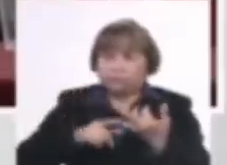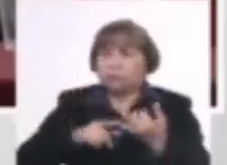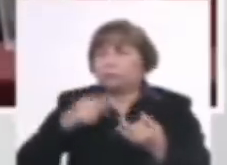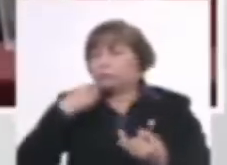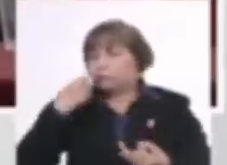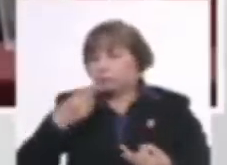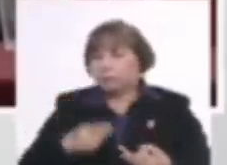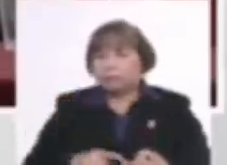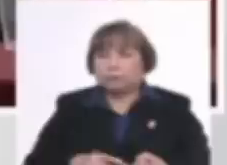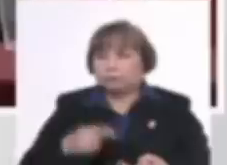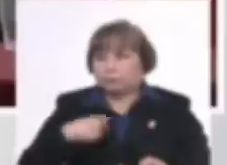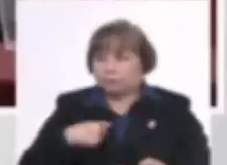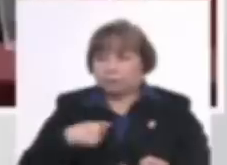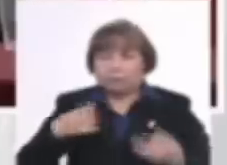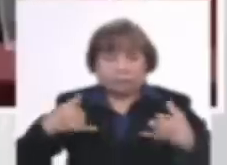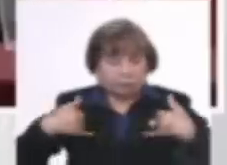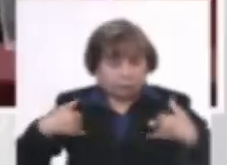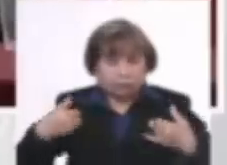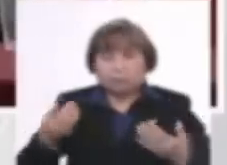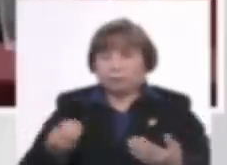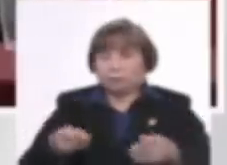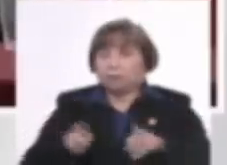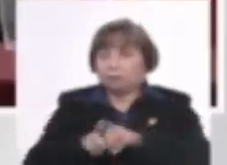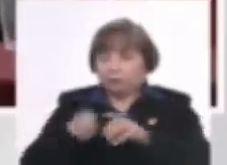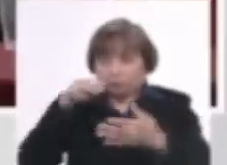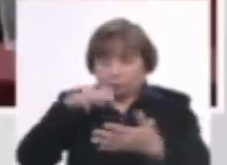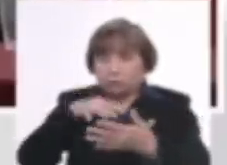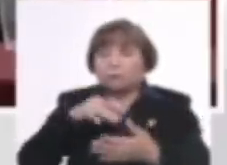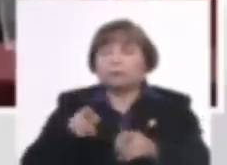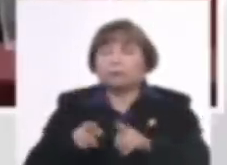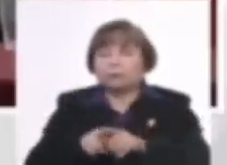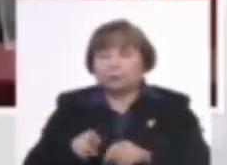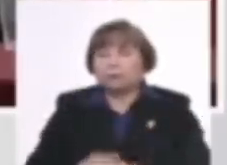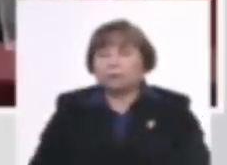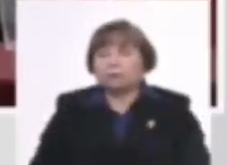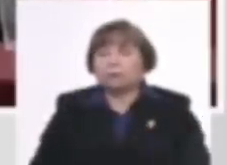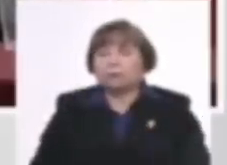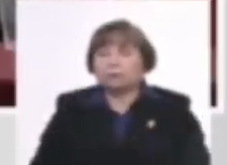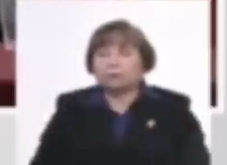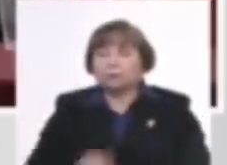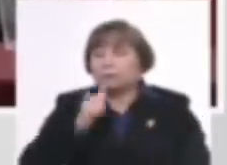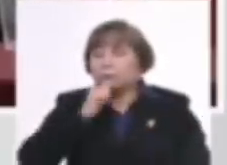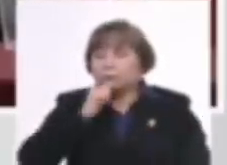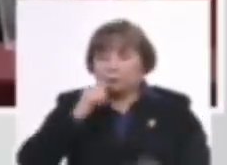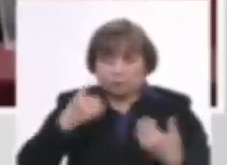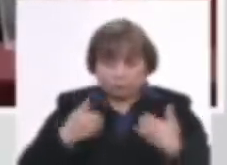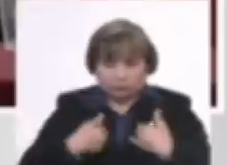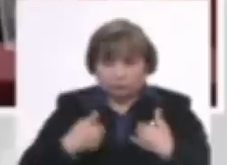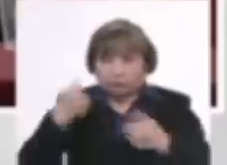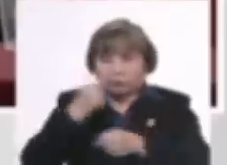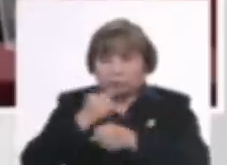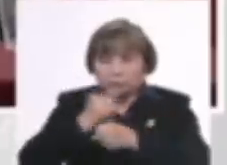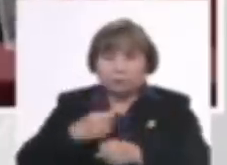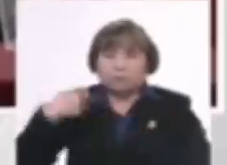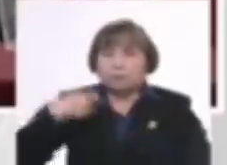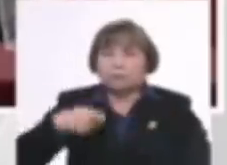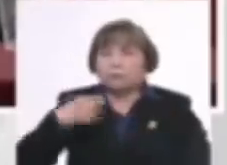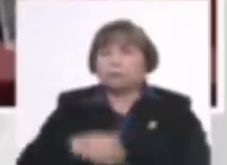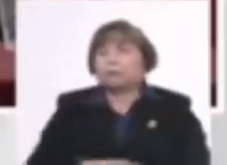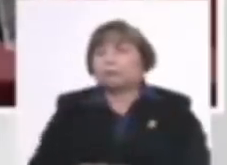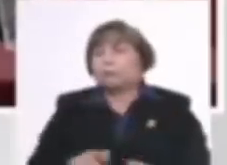comento, yo, joven también, habiendo estudiado en una universidad, en este caso privada, porque tuve que estudiar y trabajar para